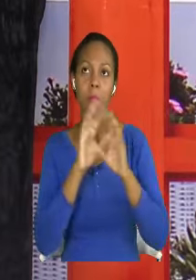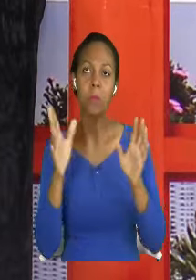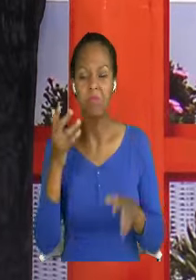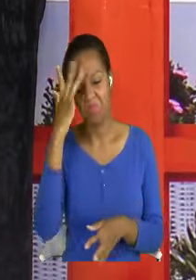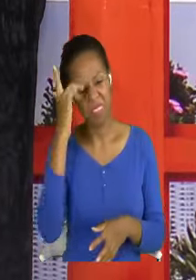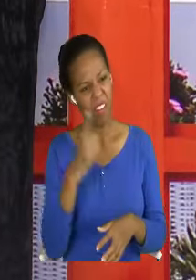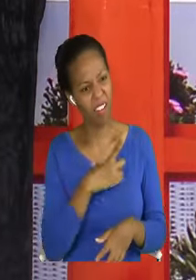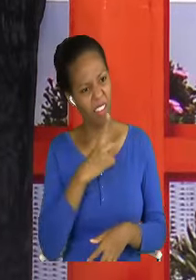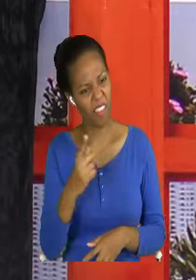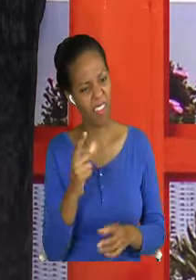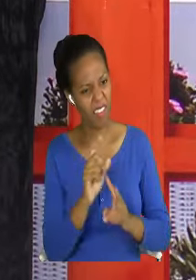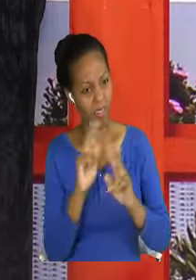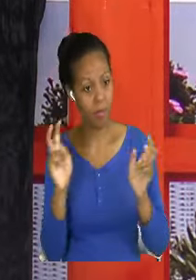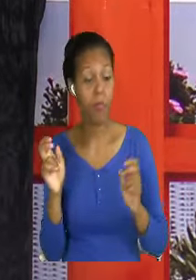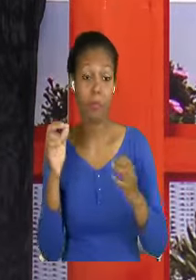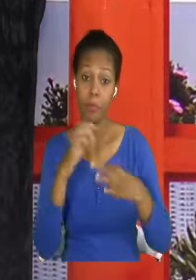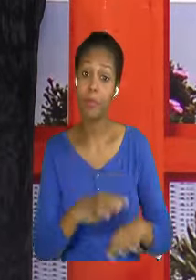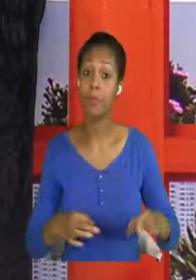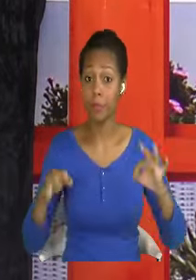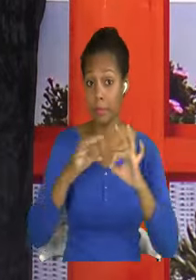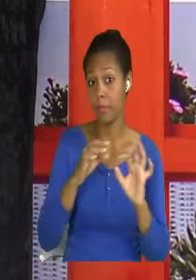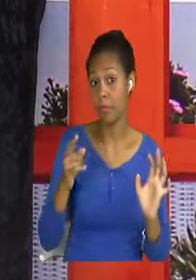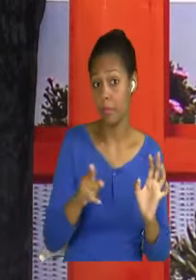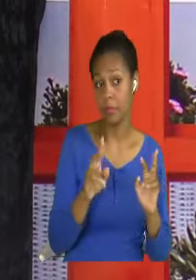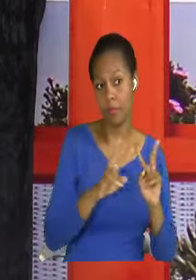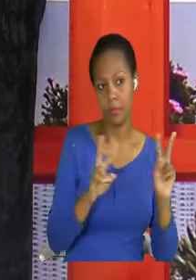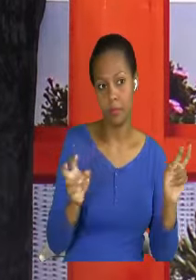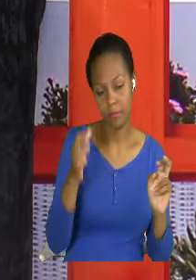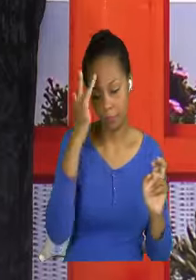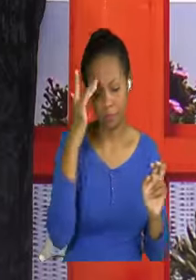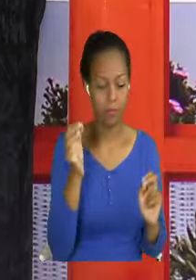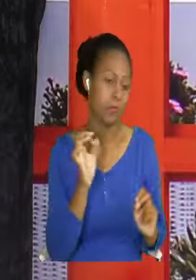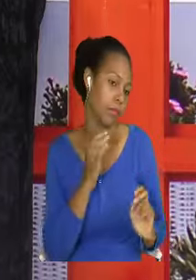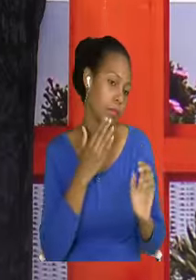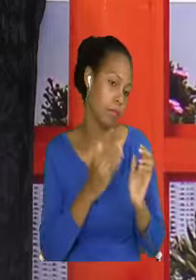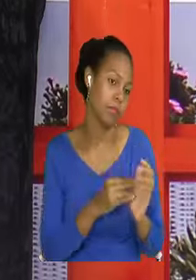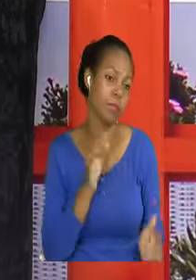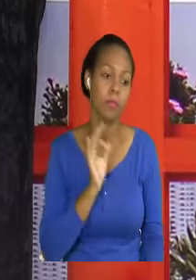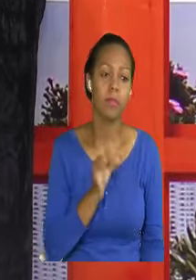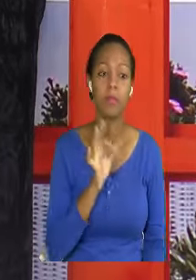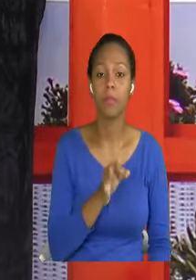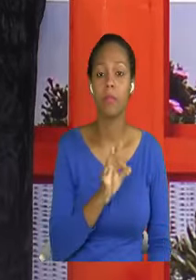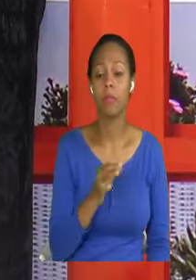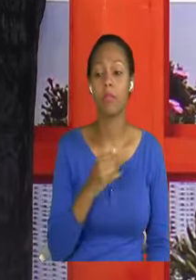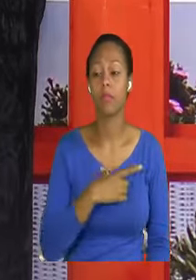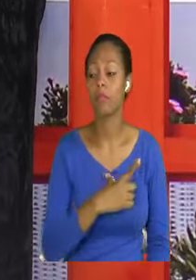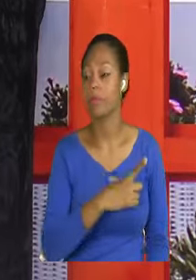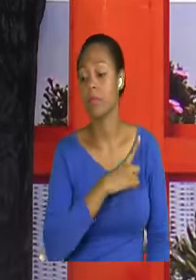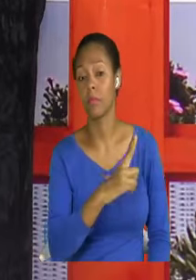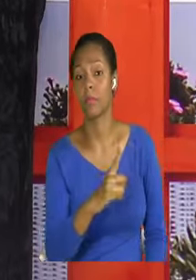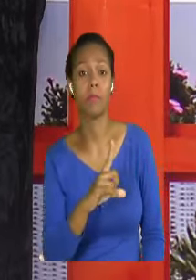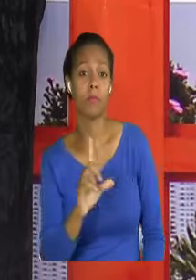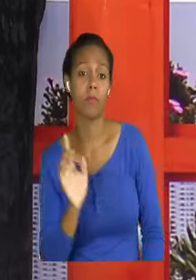liderazgo? Es muy importante hablar de liderazgo porque tal vez no todo el tiempo nosotros tenemos personas a cargo, pero sí hay momentos en